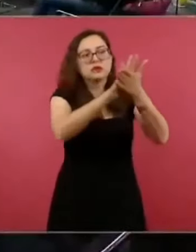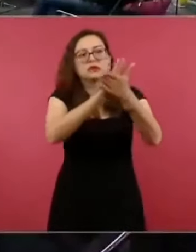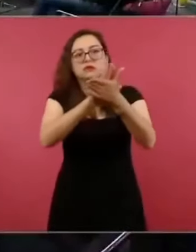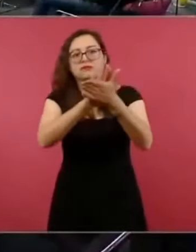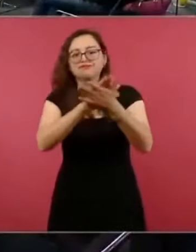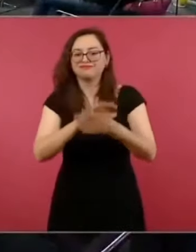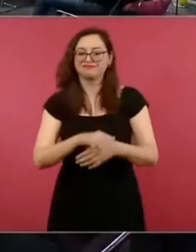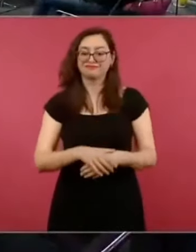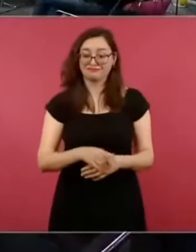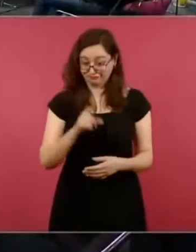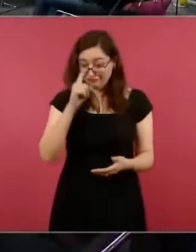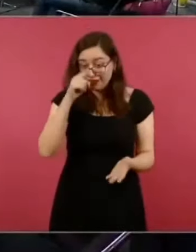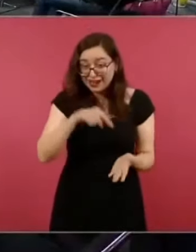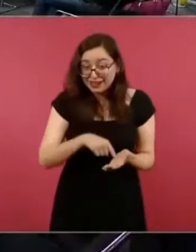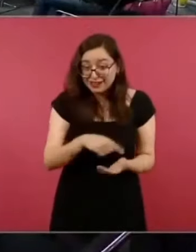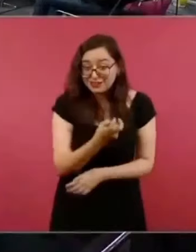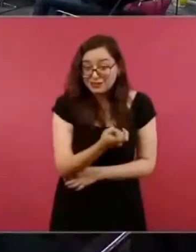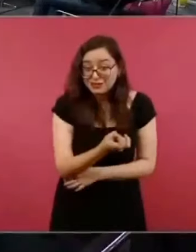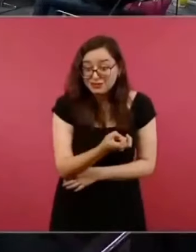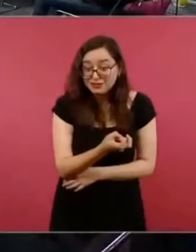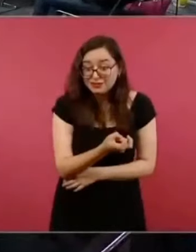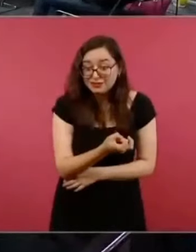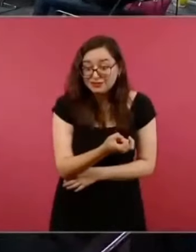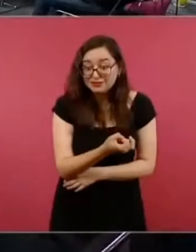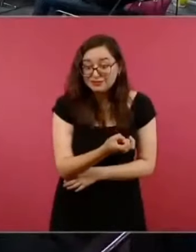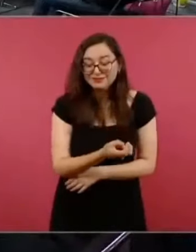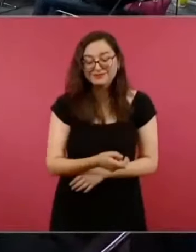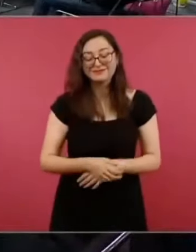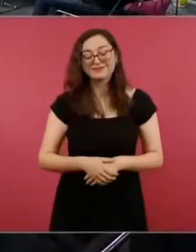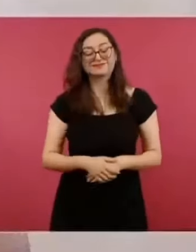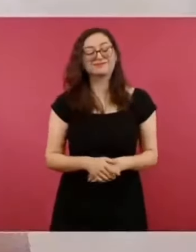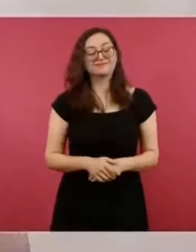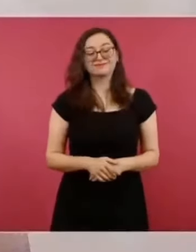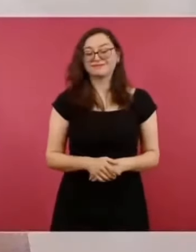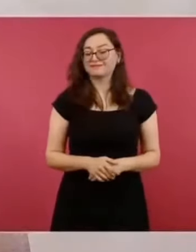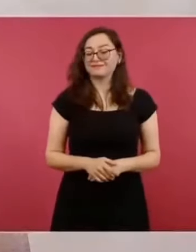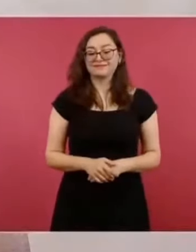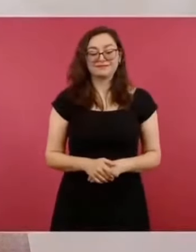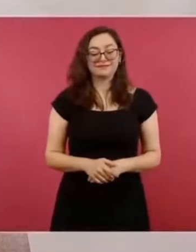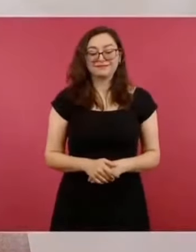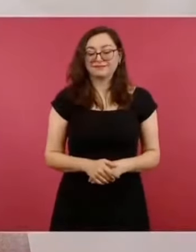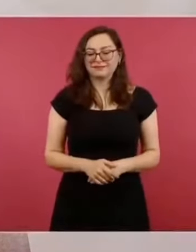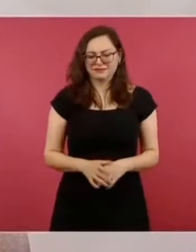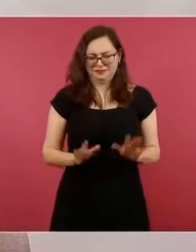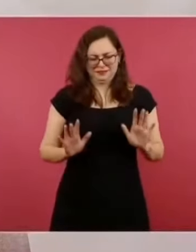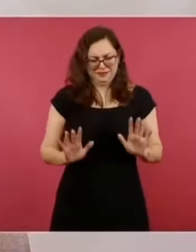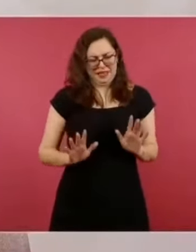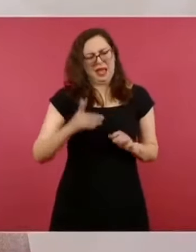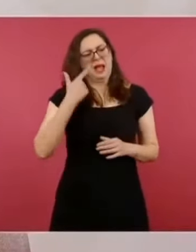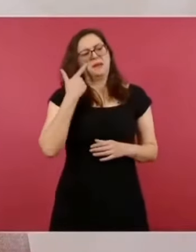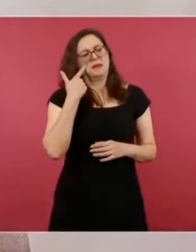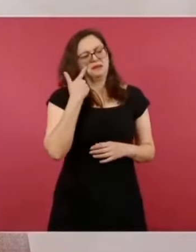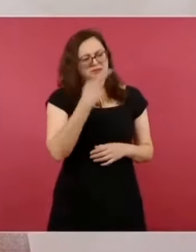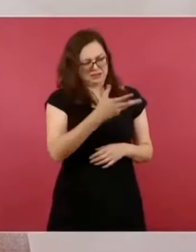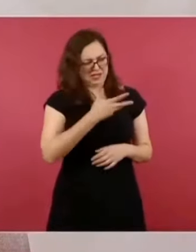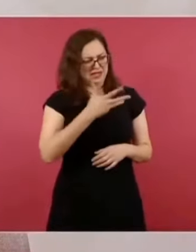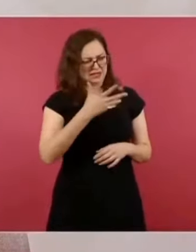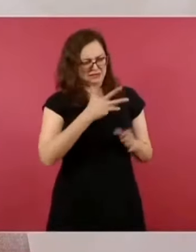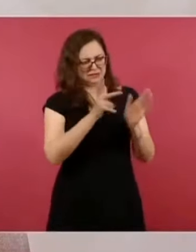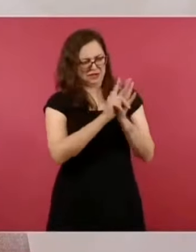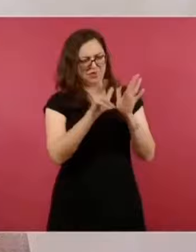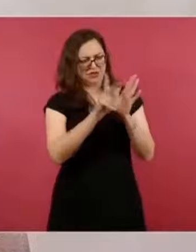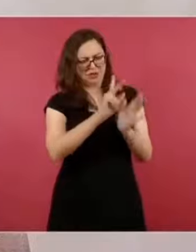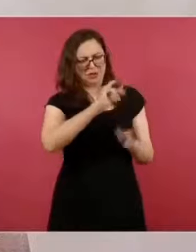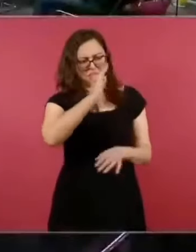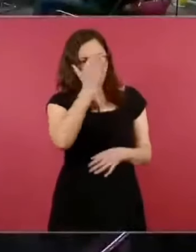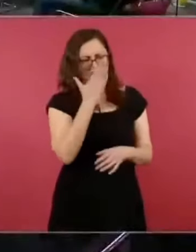¿Por qué no pones nada más las primeras planas de